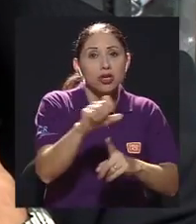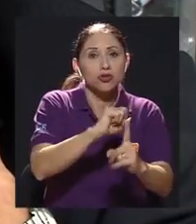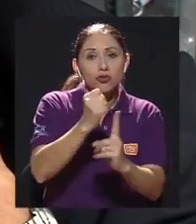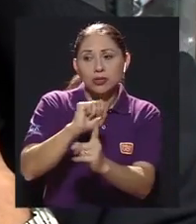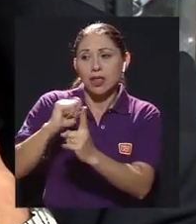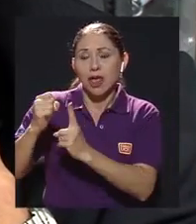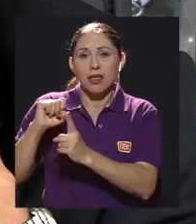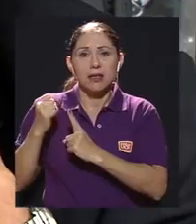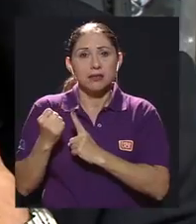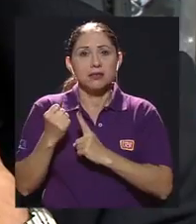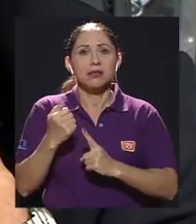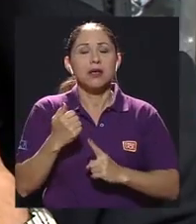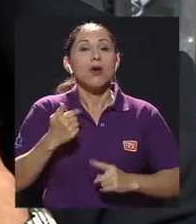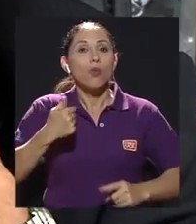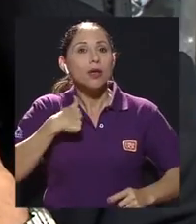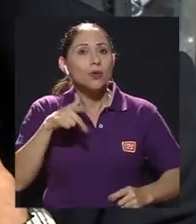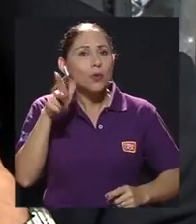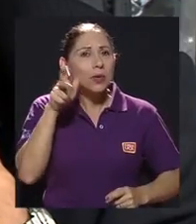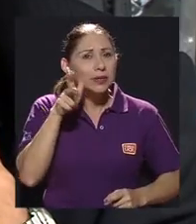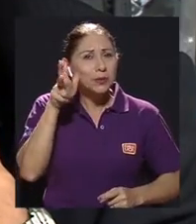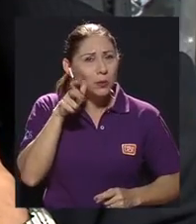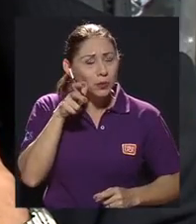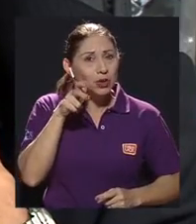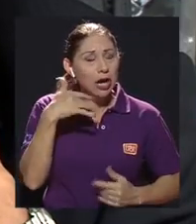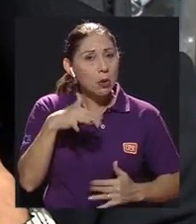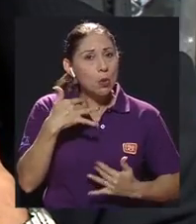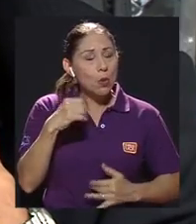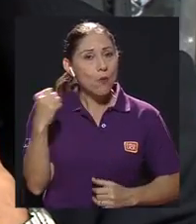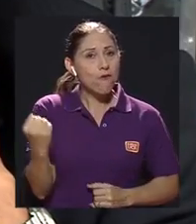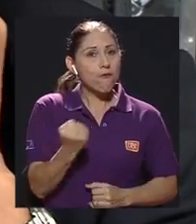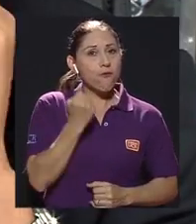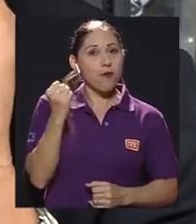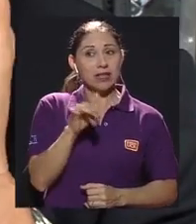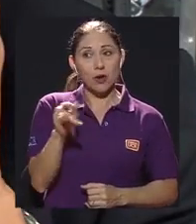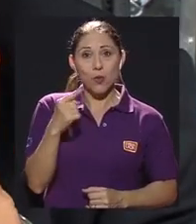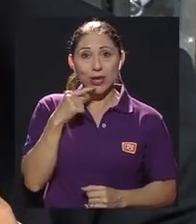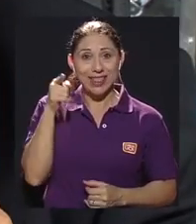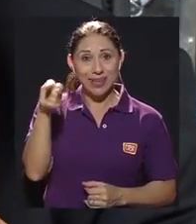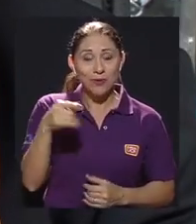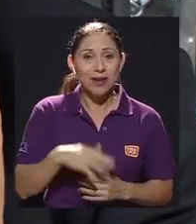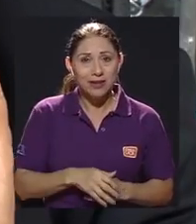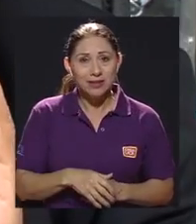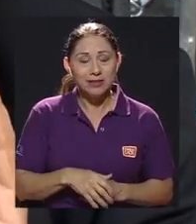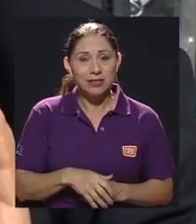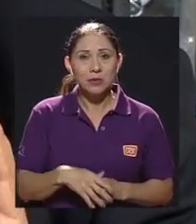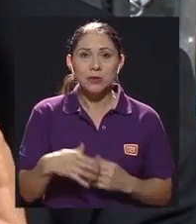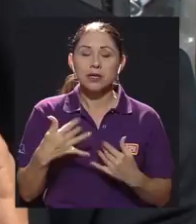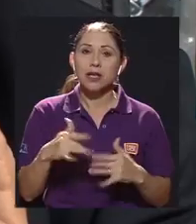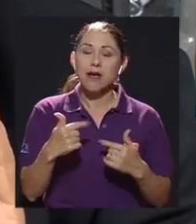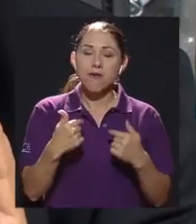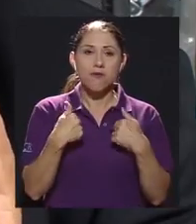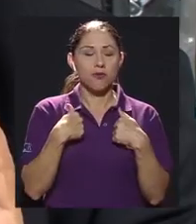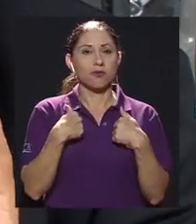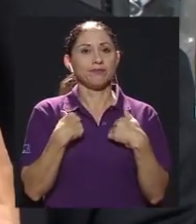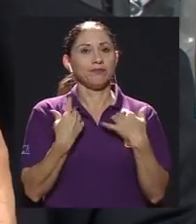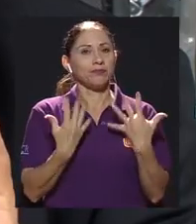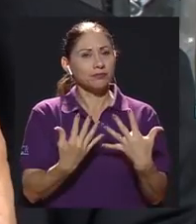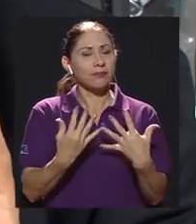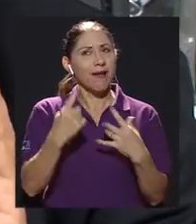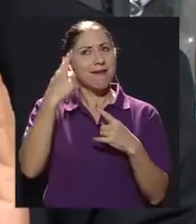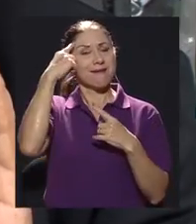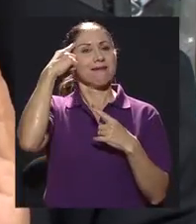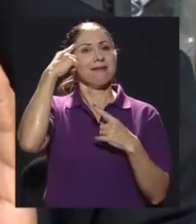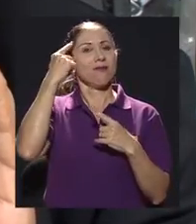uno escucha una expresión tan fuerte como esa, que lo coloca uno en un momento